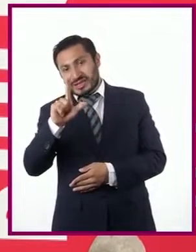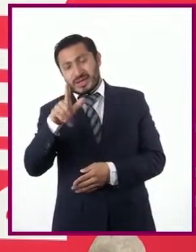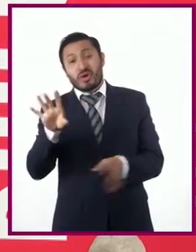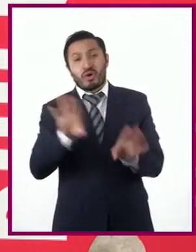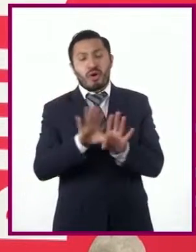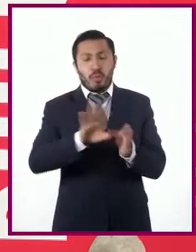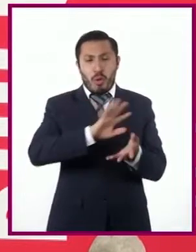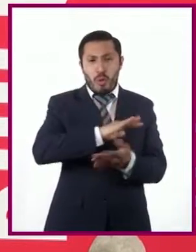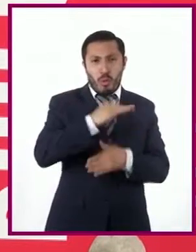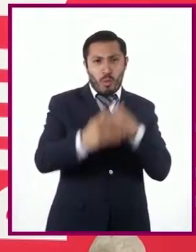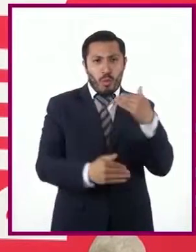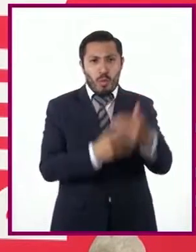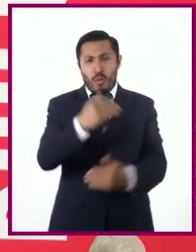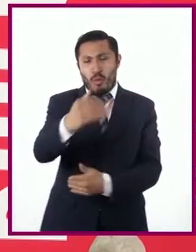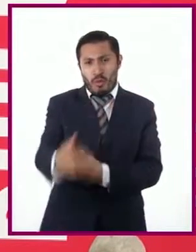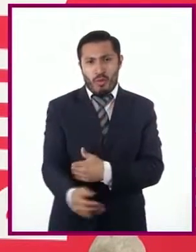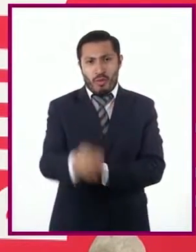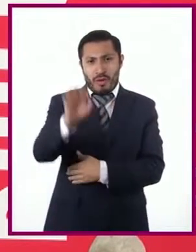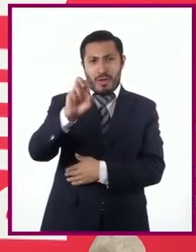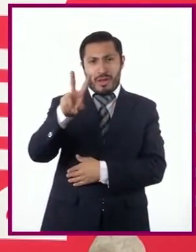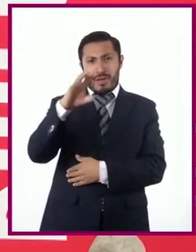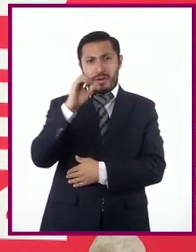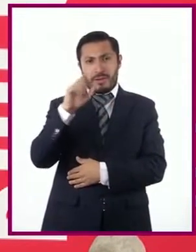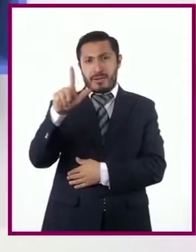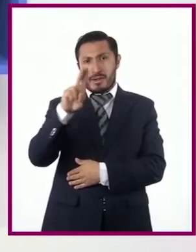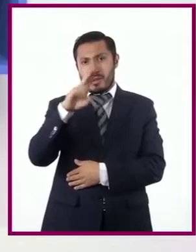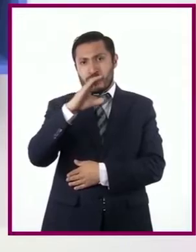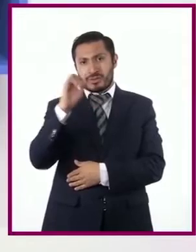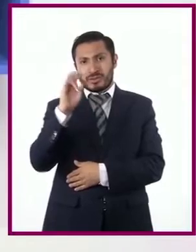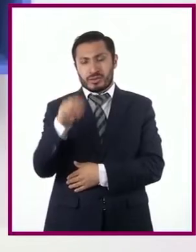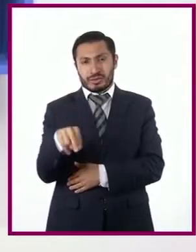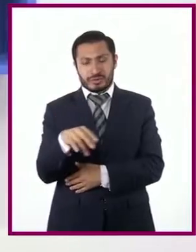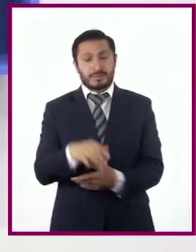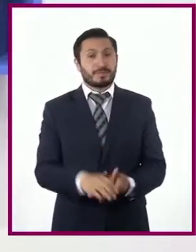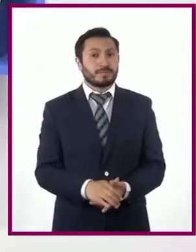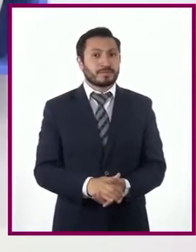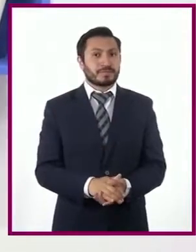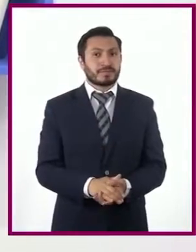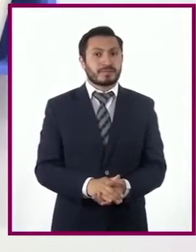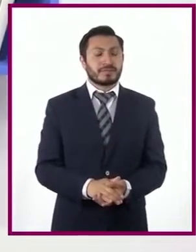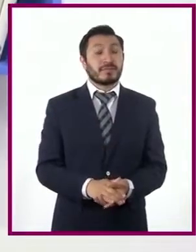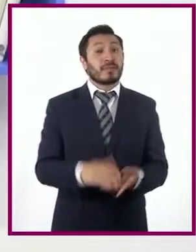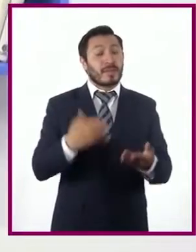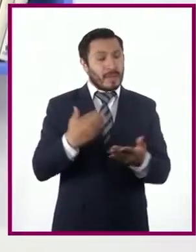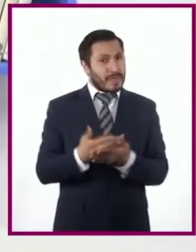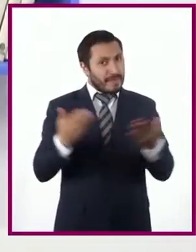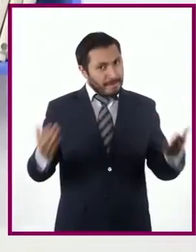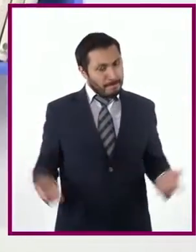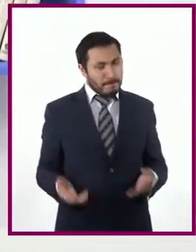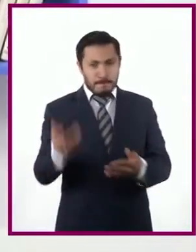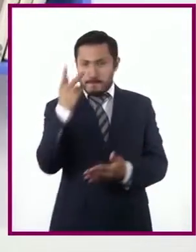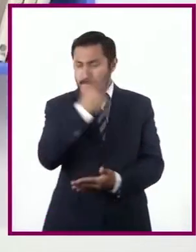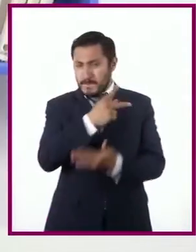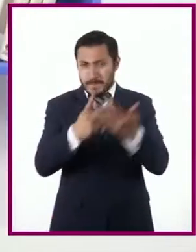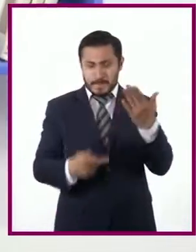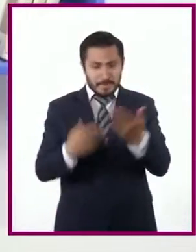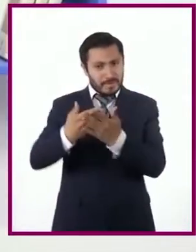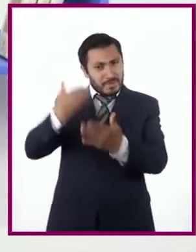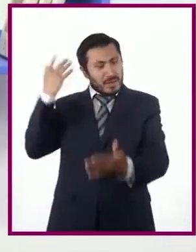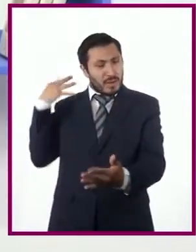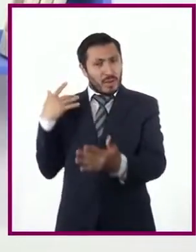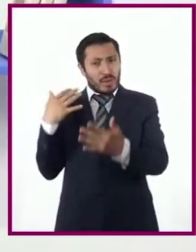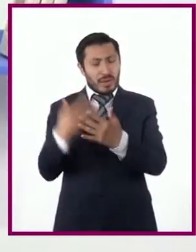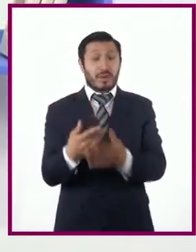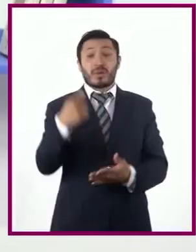a través del tema El ojo de la evolución. Ahora bien, en programas anteriores compararon las ideas de Lamarck